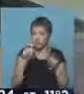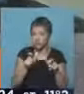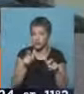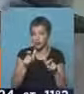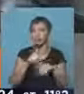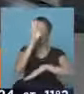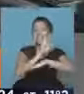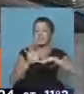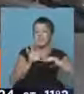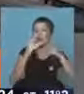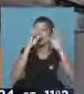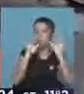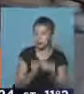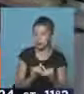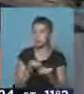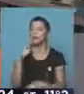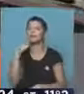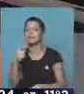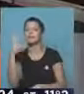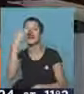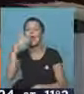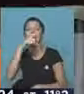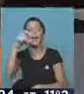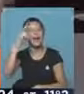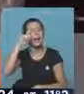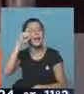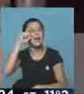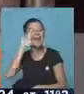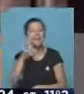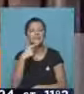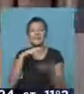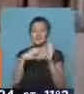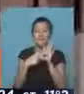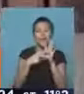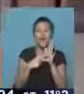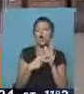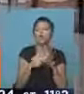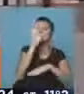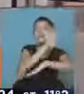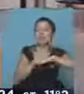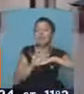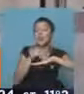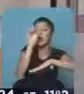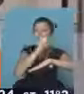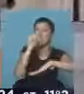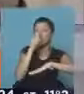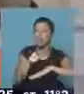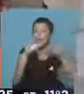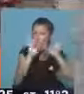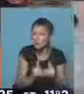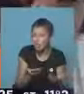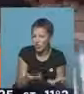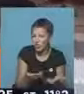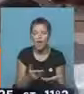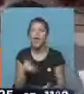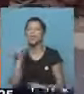de sistemas. Vos decís hacker, lo que está diciendo es ingeniero de sistemas. Sí. Un hacker no es un chico que puede bajar de internet un poco de código y